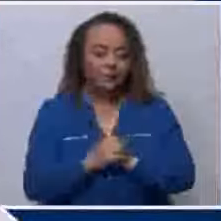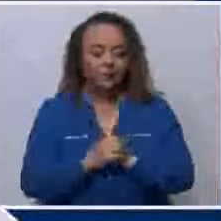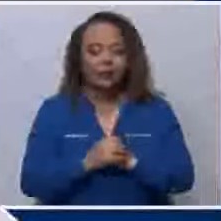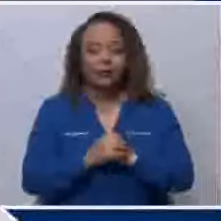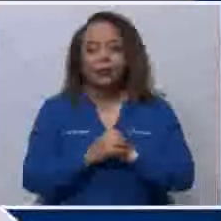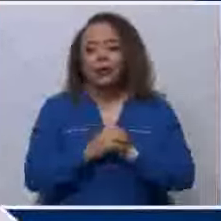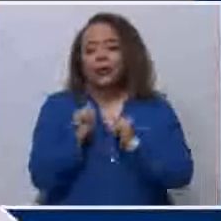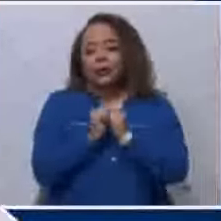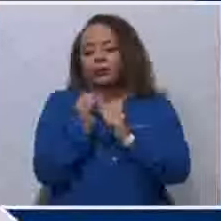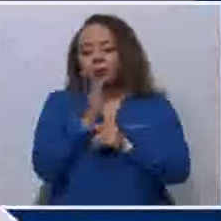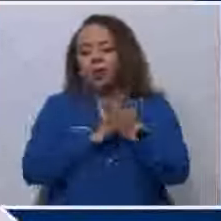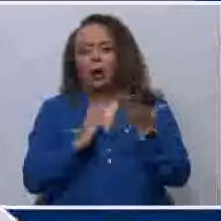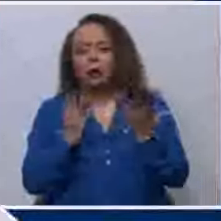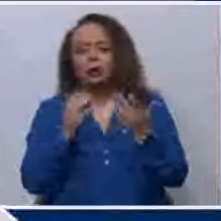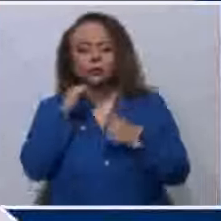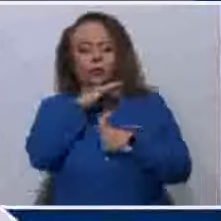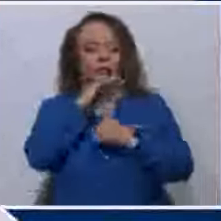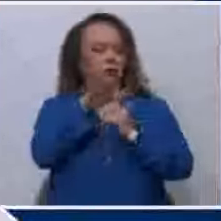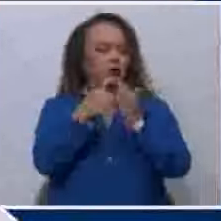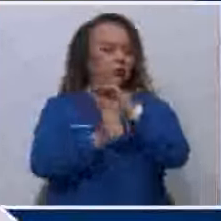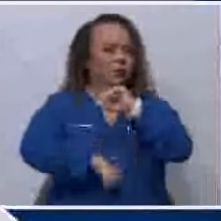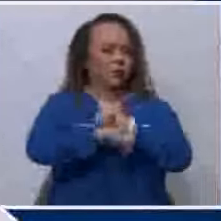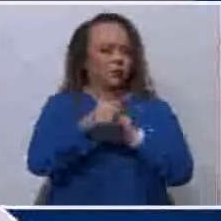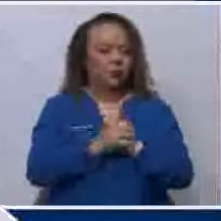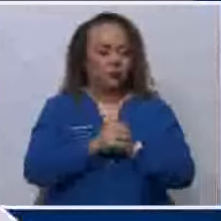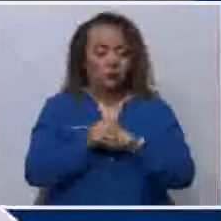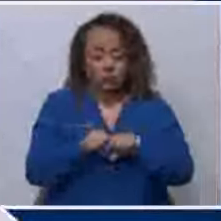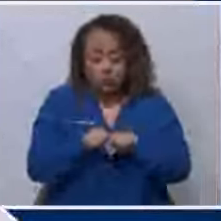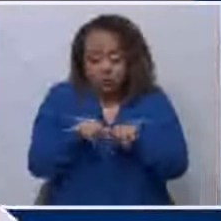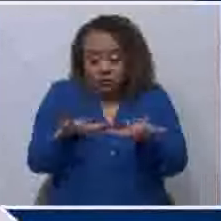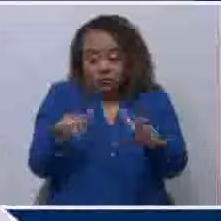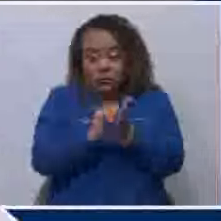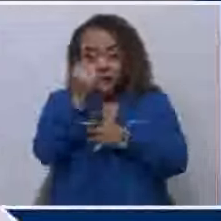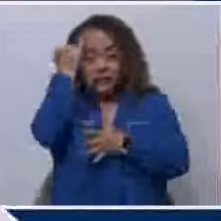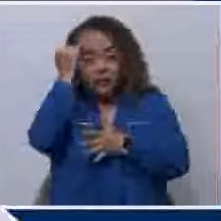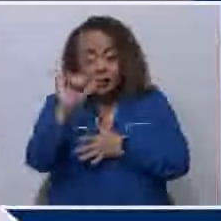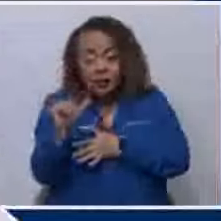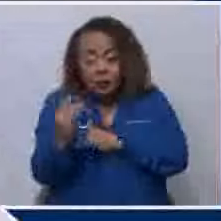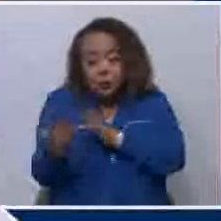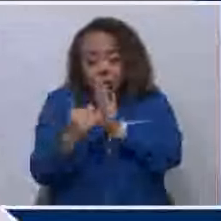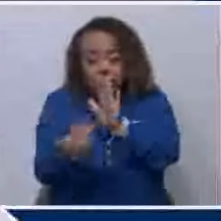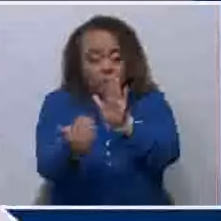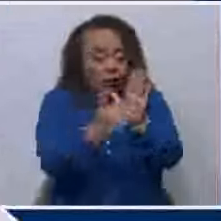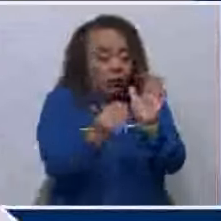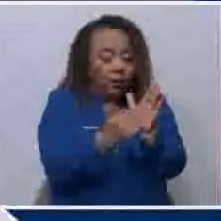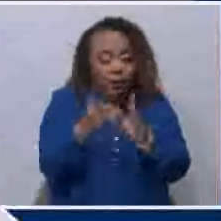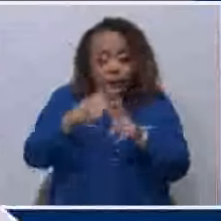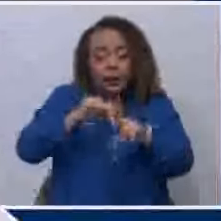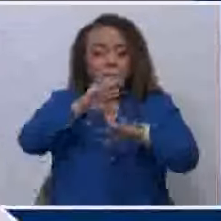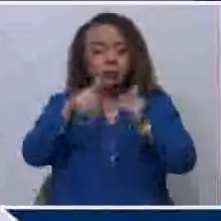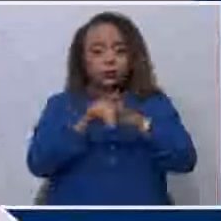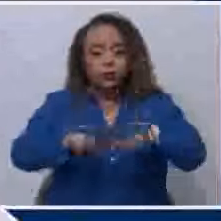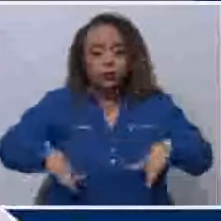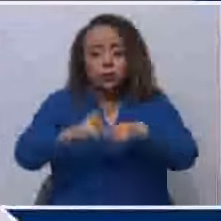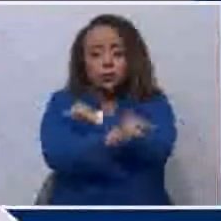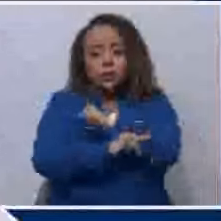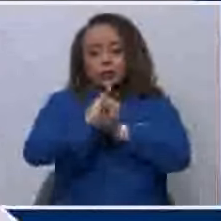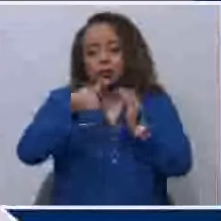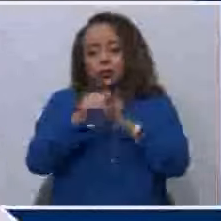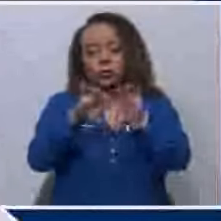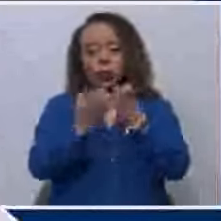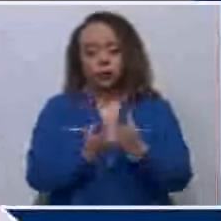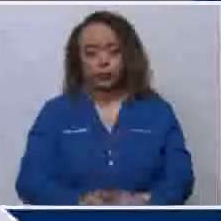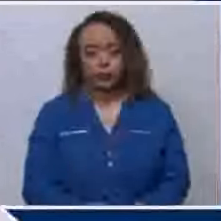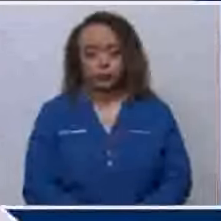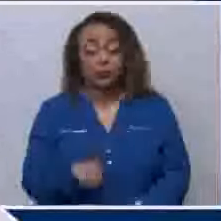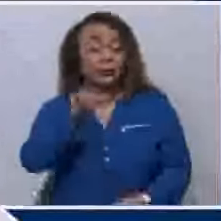enanitos por el frente de ataque, contaminó todo el fútbol. Se dispersó esa idea como si fuese replicable y aplicable en todos los escenarios, en todos los países y en todos los equipos.